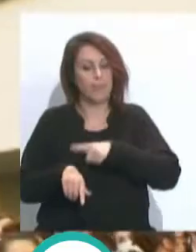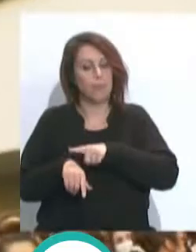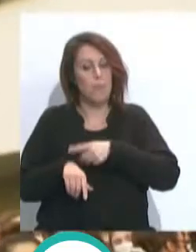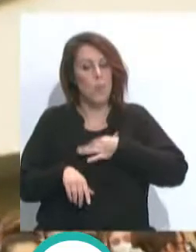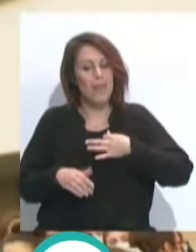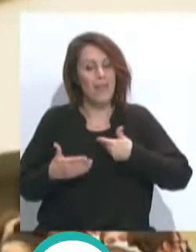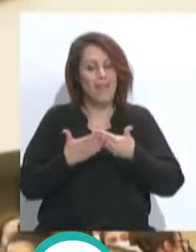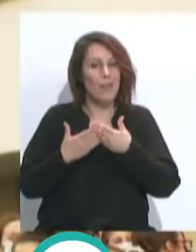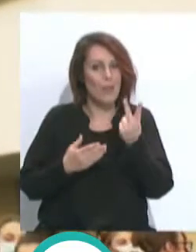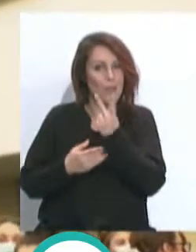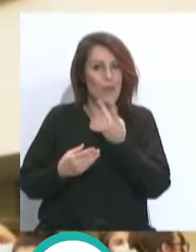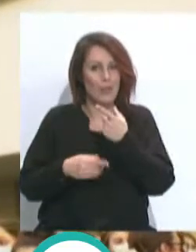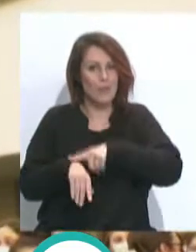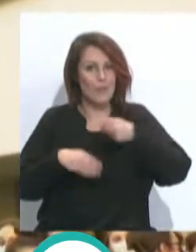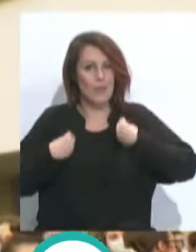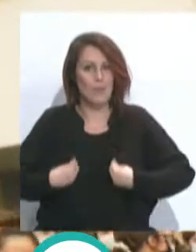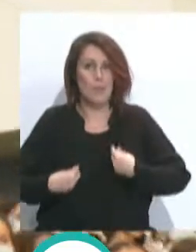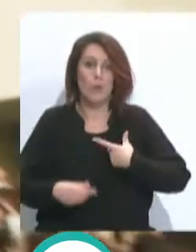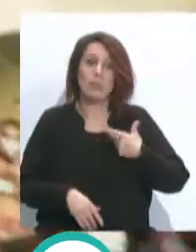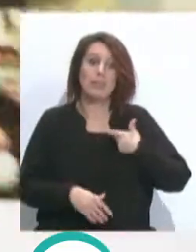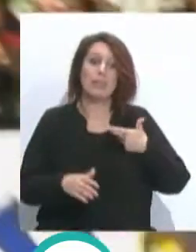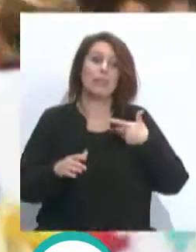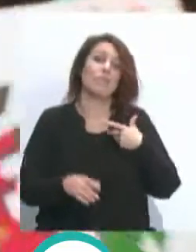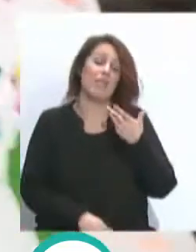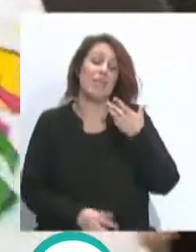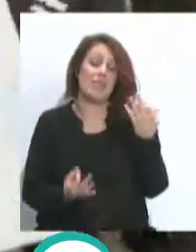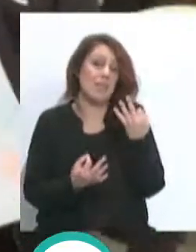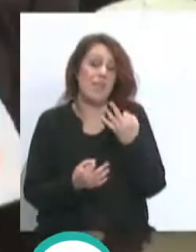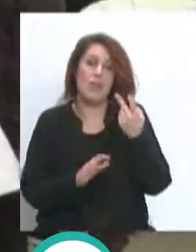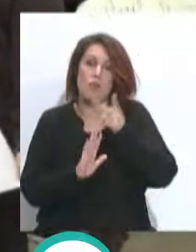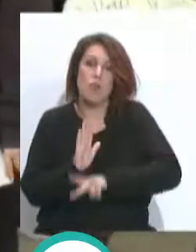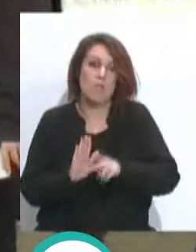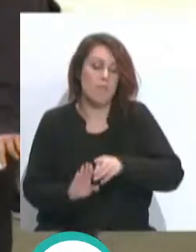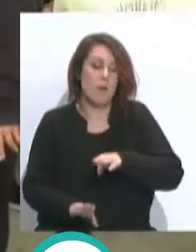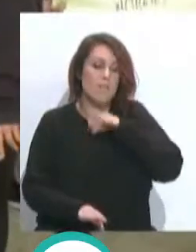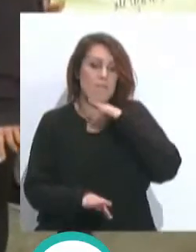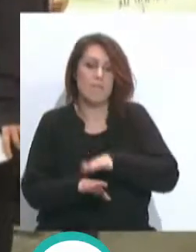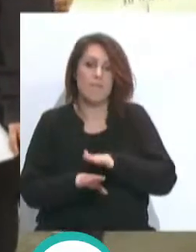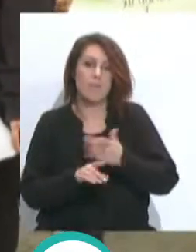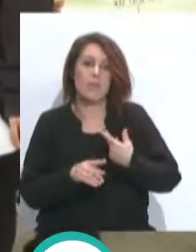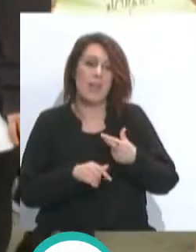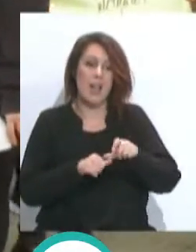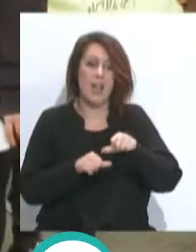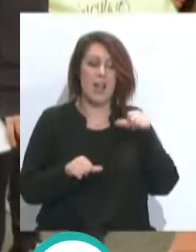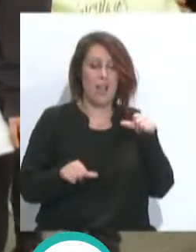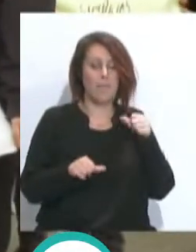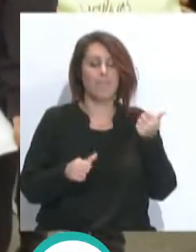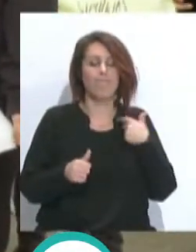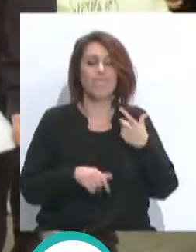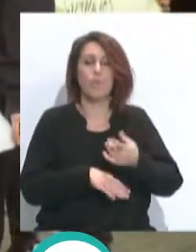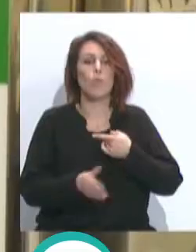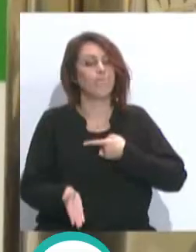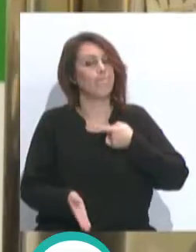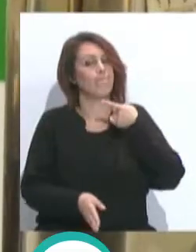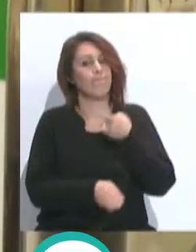estudiantes tienen dos opciones ahora y las dos suponen la aplicación de la norma con carácter retroactivo, obligando a la recuperación